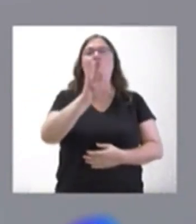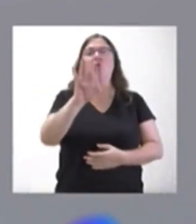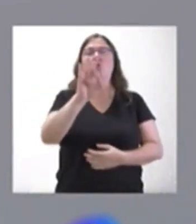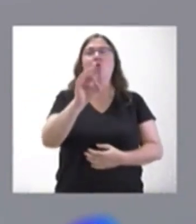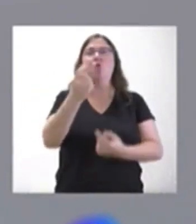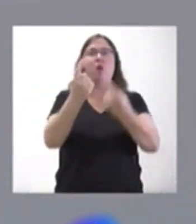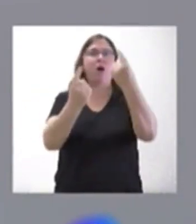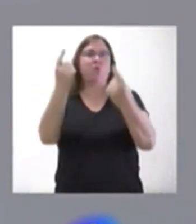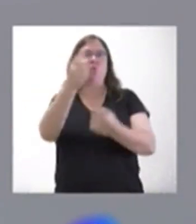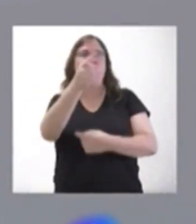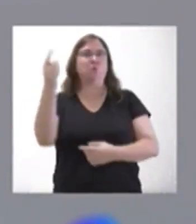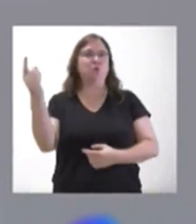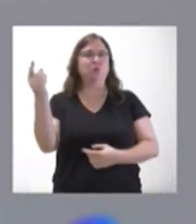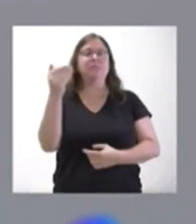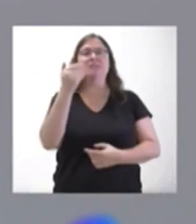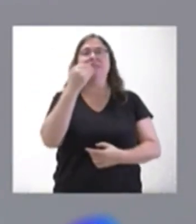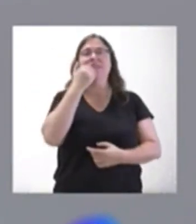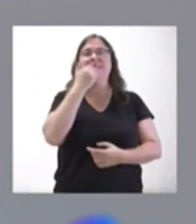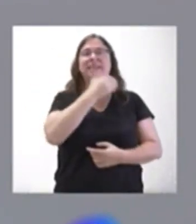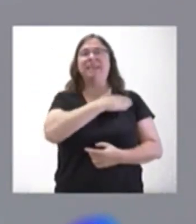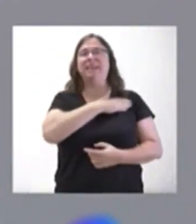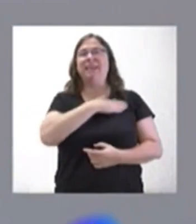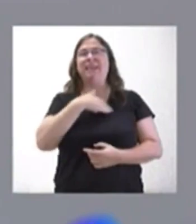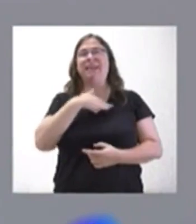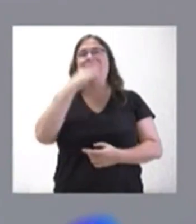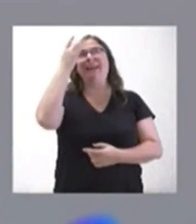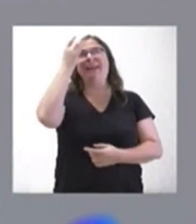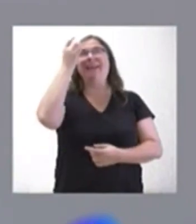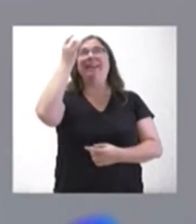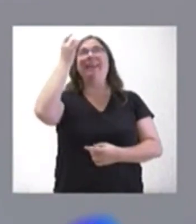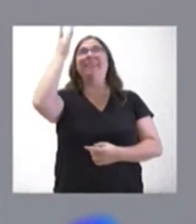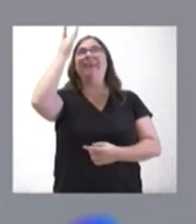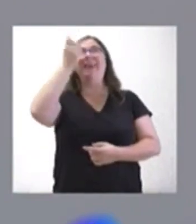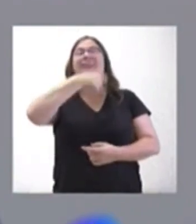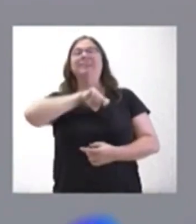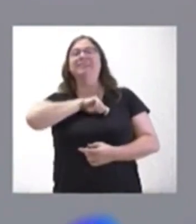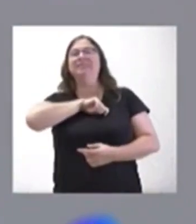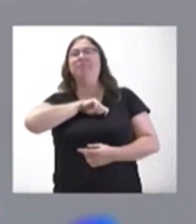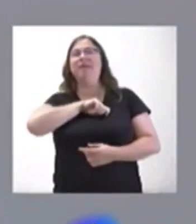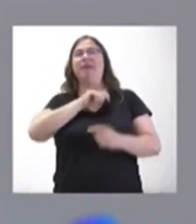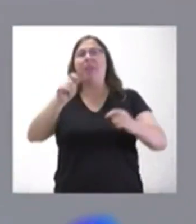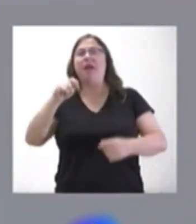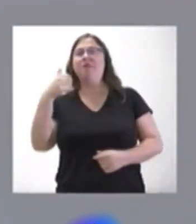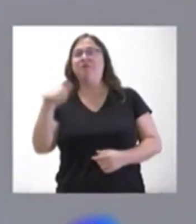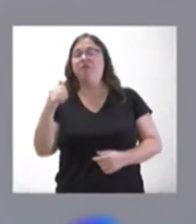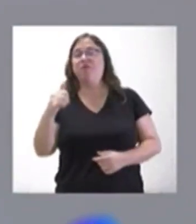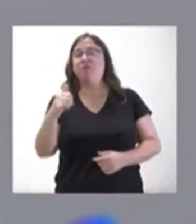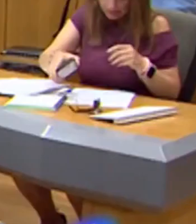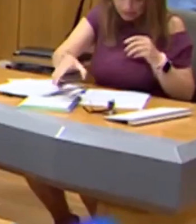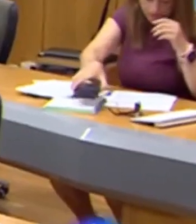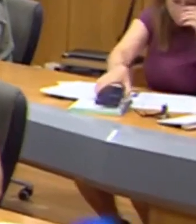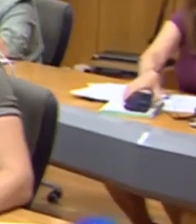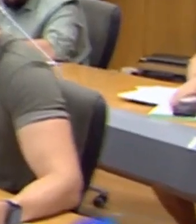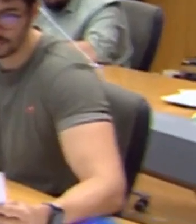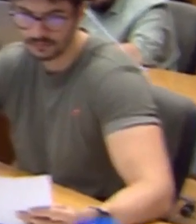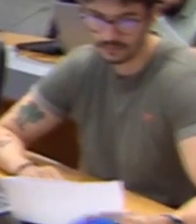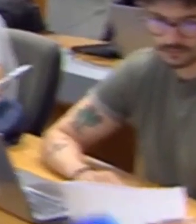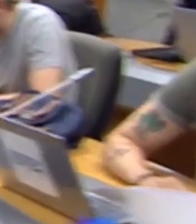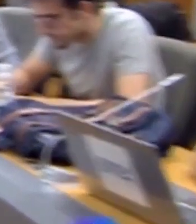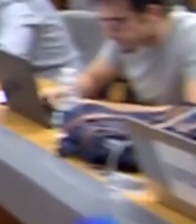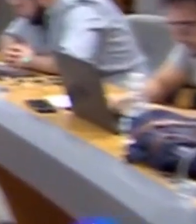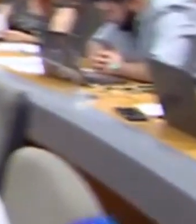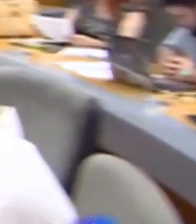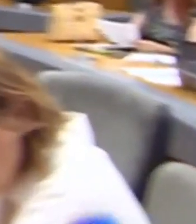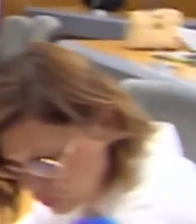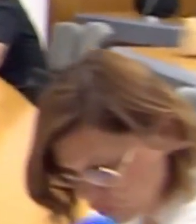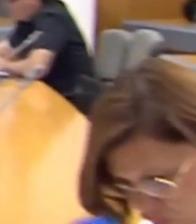tratan de debilitar la idea de España, pues no están generando la igualdad entre el conjunto de los españoles. Y los datos de la EPA,